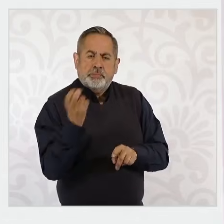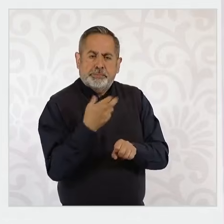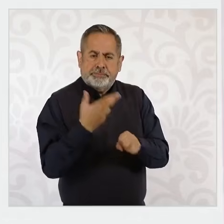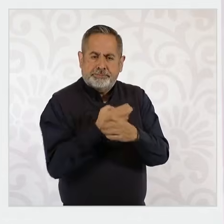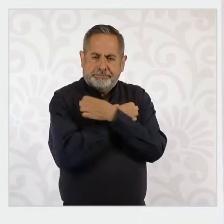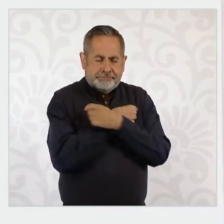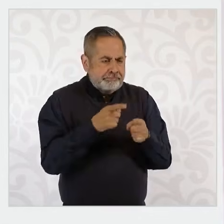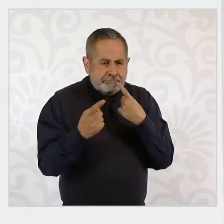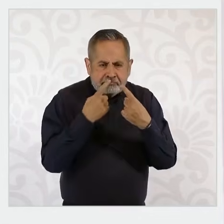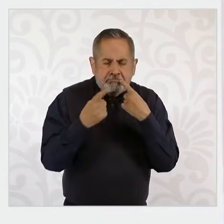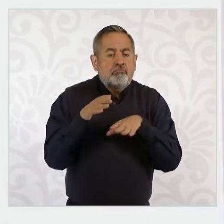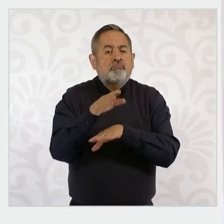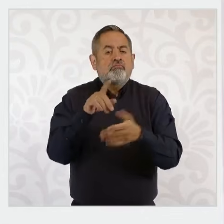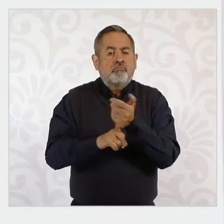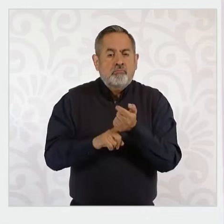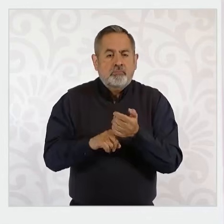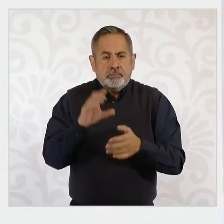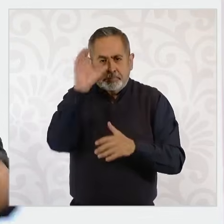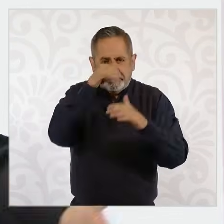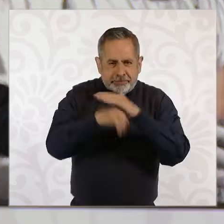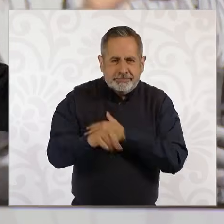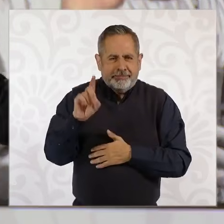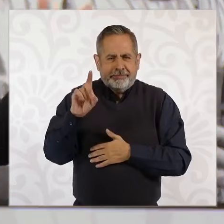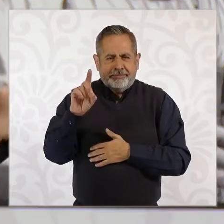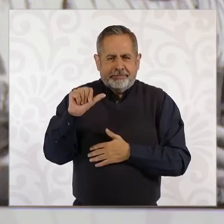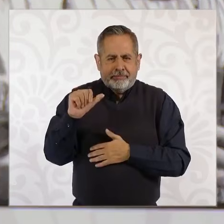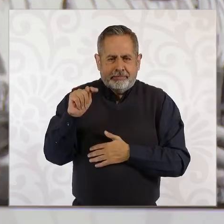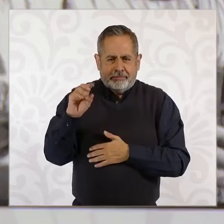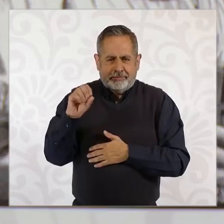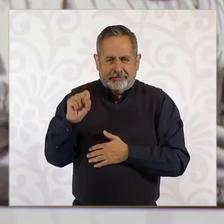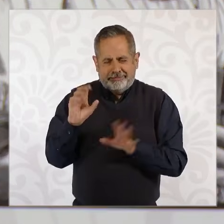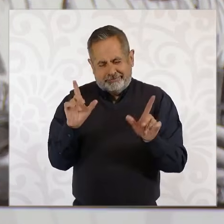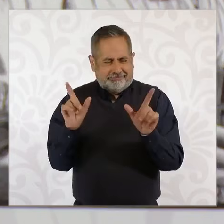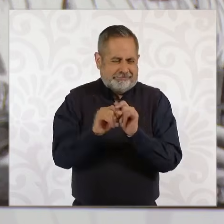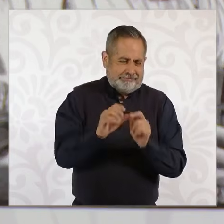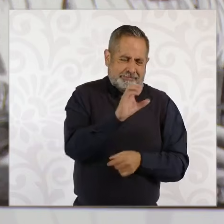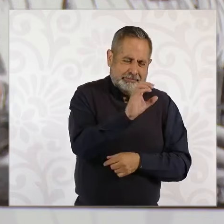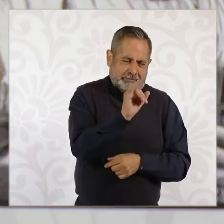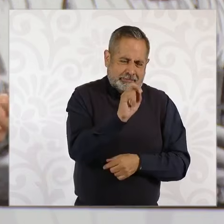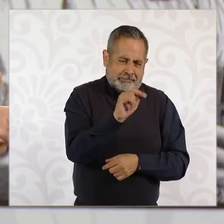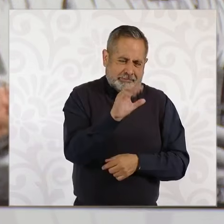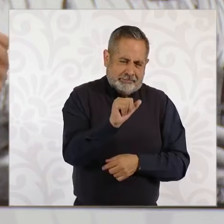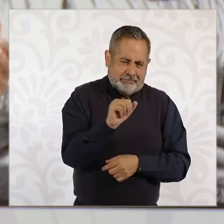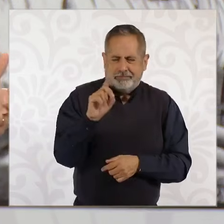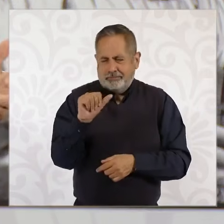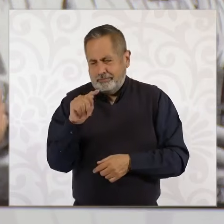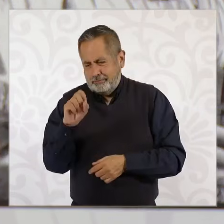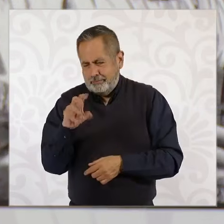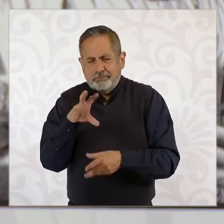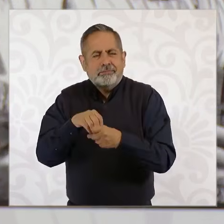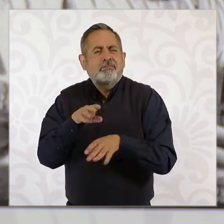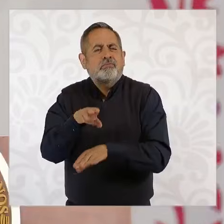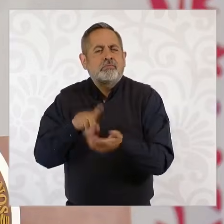para todos los temas que tienen que ver con ciencia de datos, vamos a llamarle así en general. para inteligencia artificial y todos